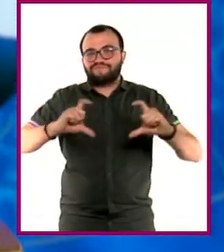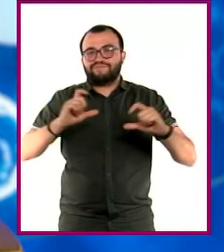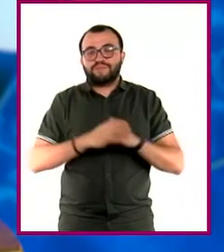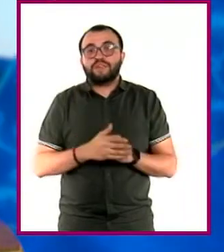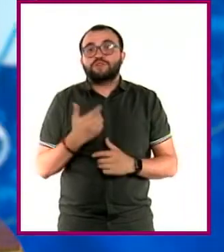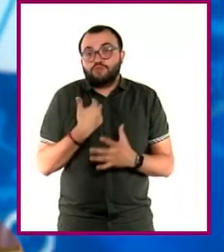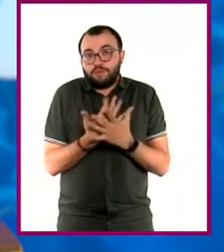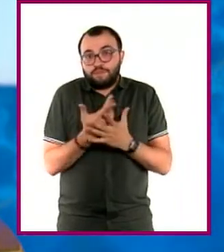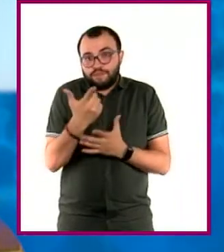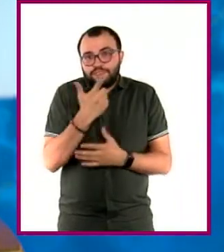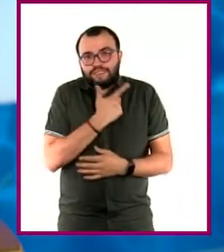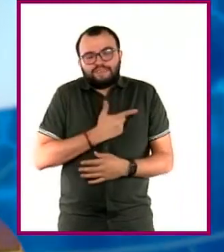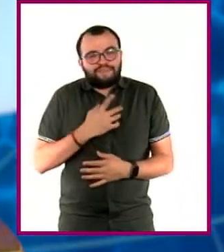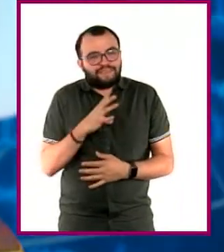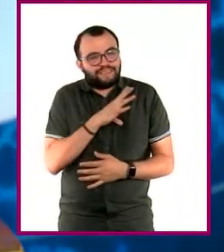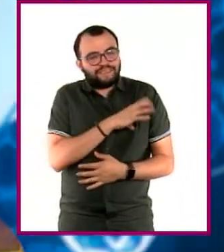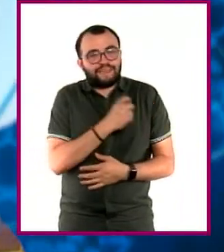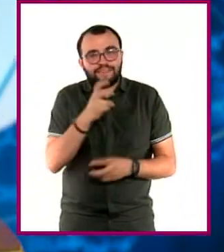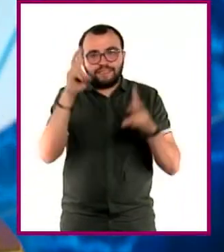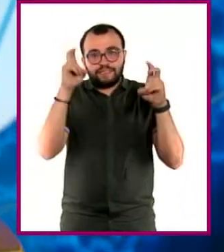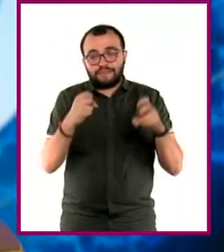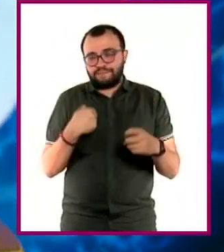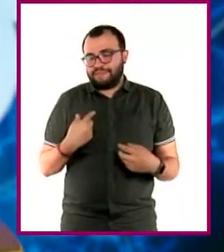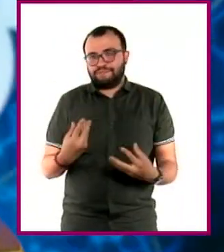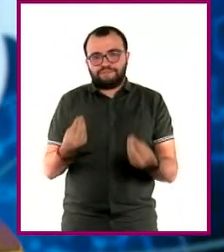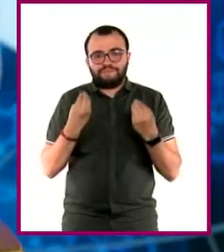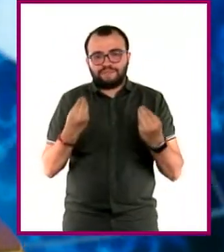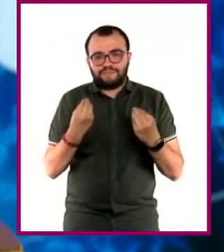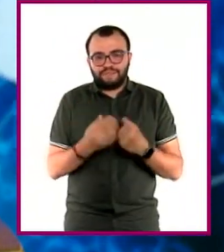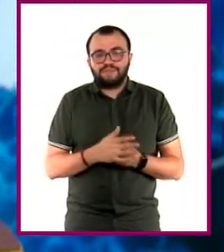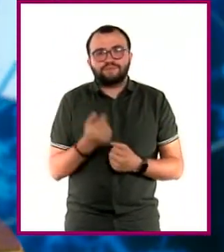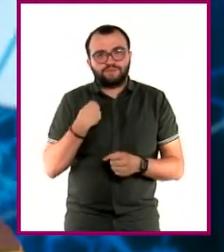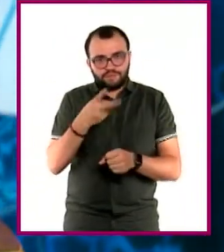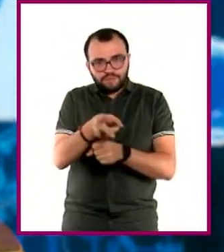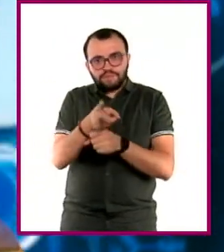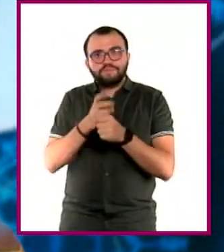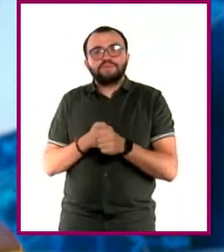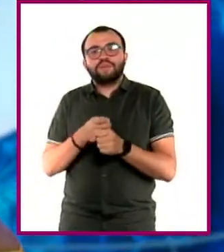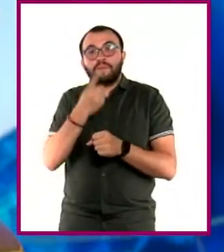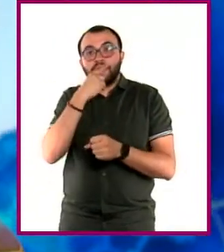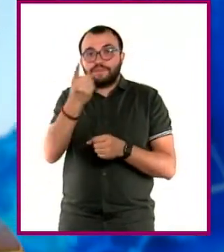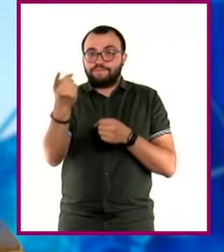Espero que les haya apasionado el tema tanto como a mí. Les invito a que